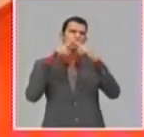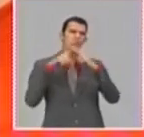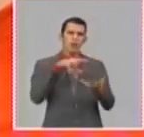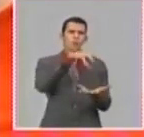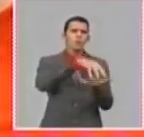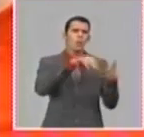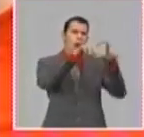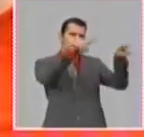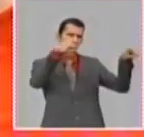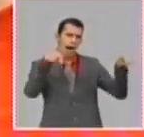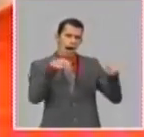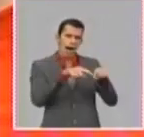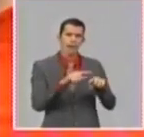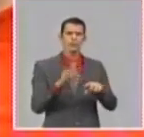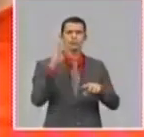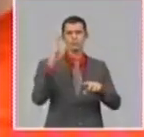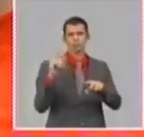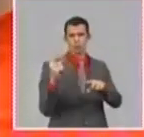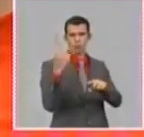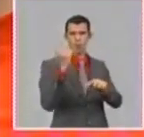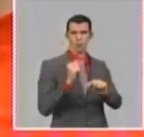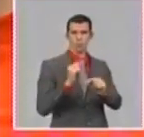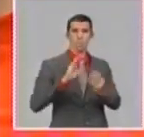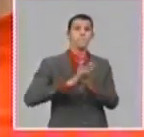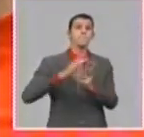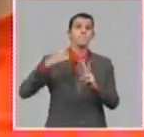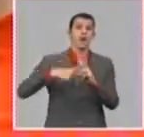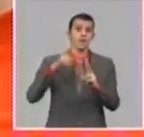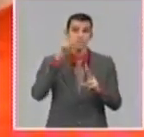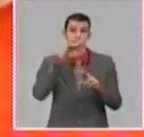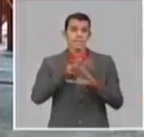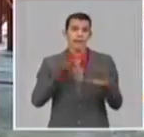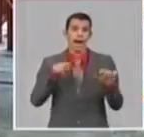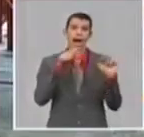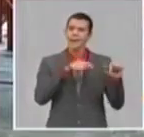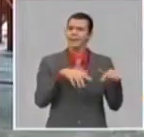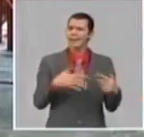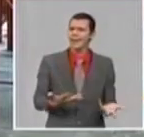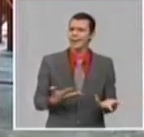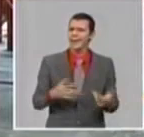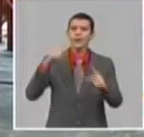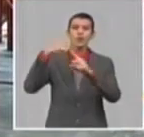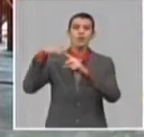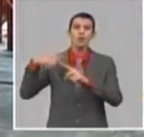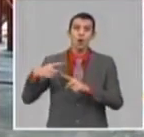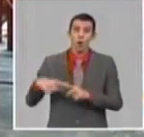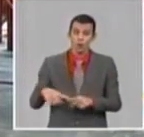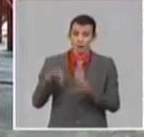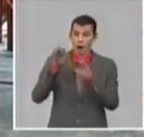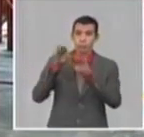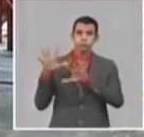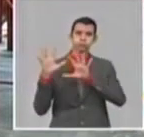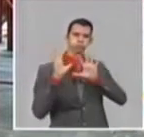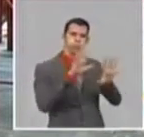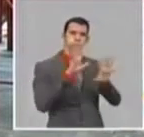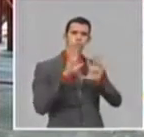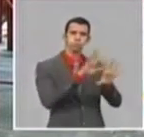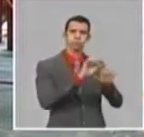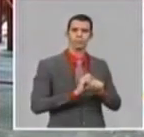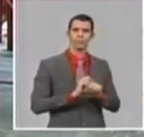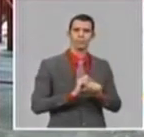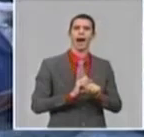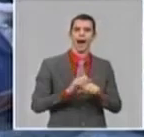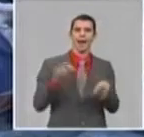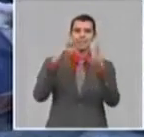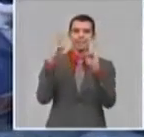finales del mes de mayo para poderla convertir en una tienda virtual y poder aprovechar la capacidad de almacenamiento con que cuenta la